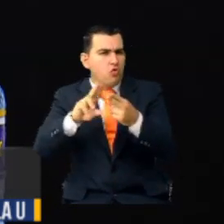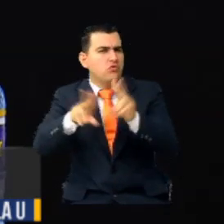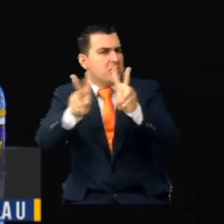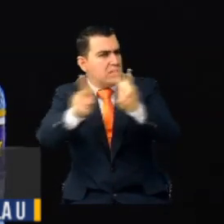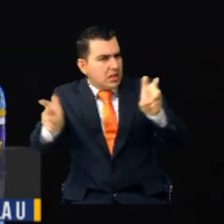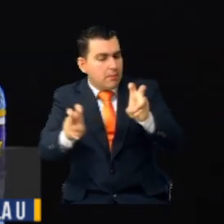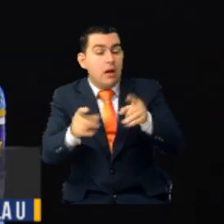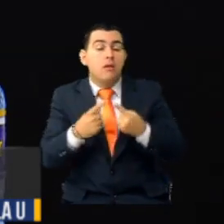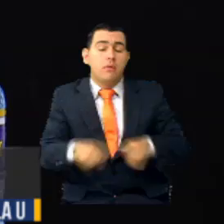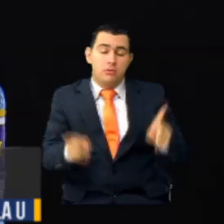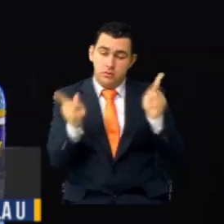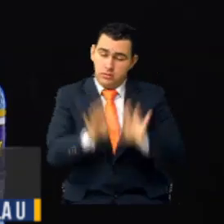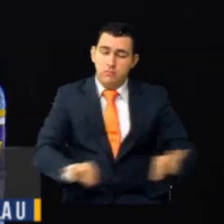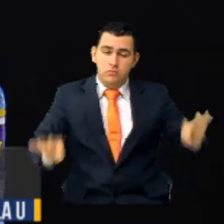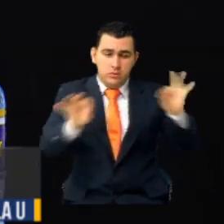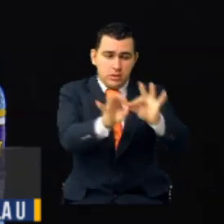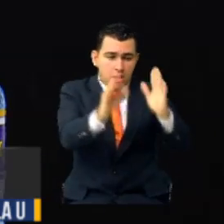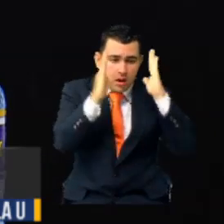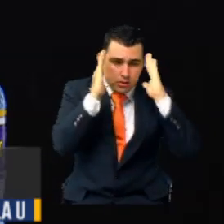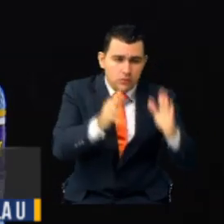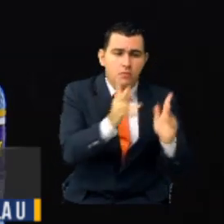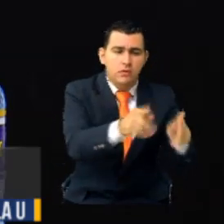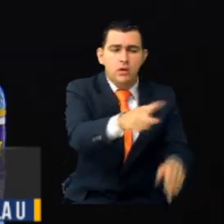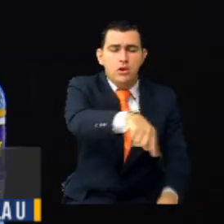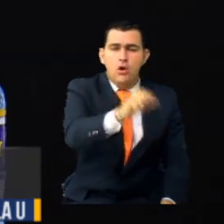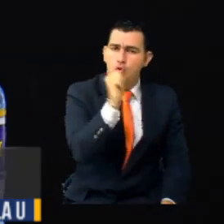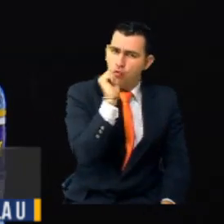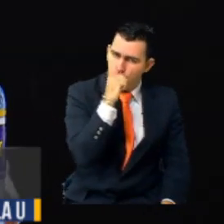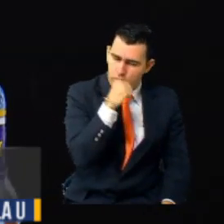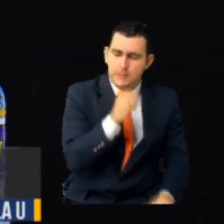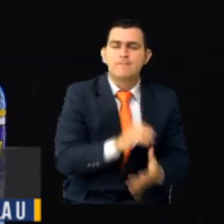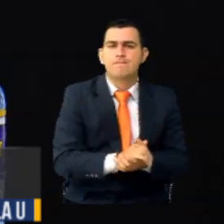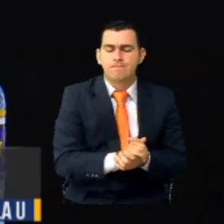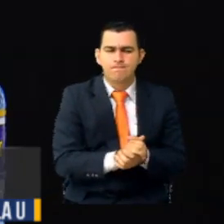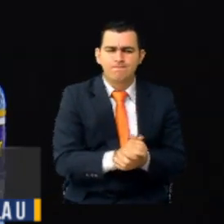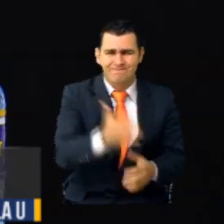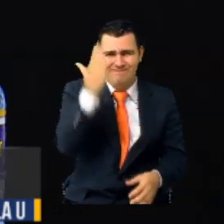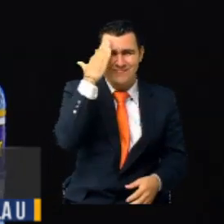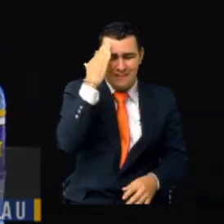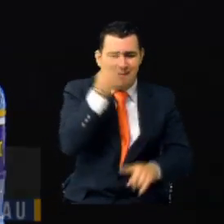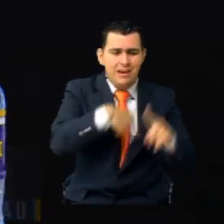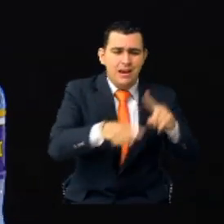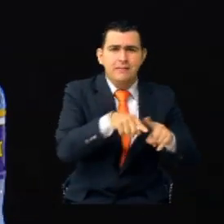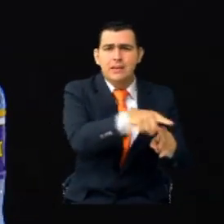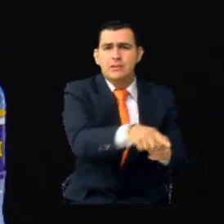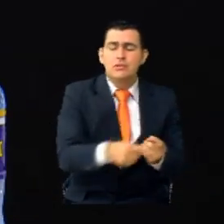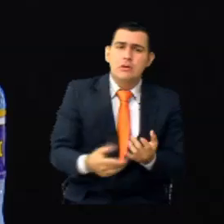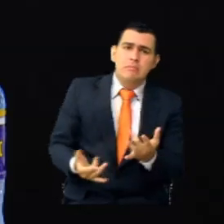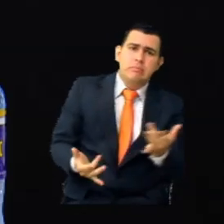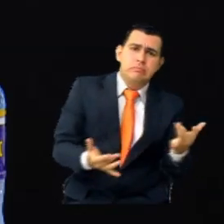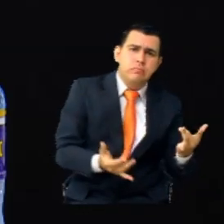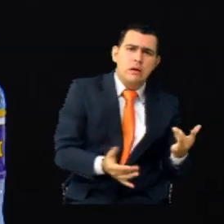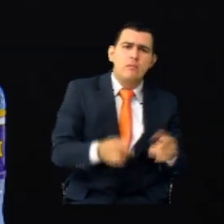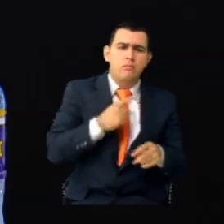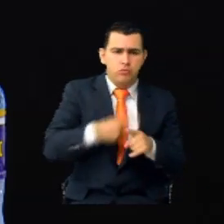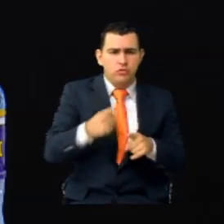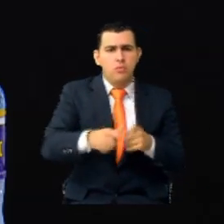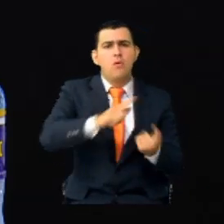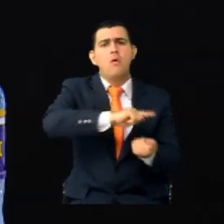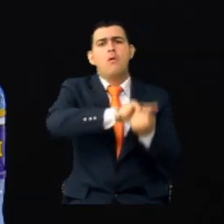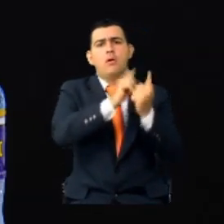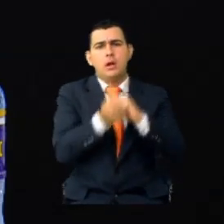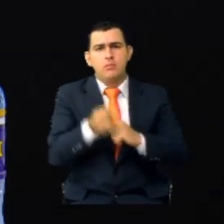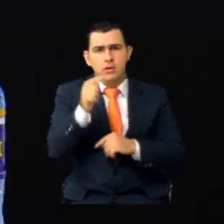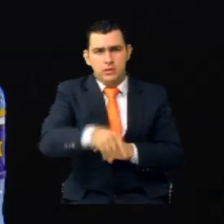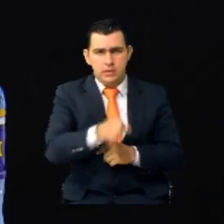las víctimas del conflicto, que de alguna manera, a pesar de ese trajinar, no han perdido la esperanza del cambio necesario que